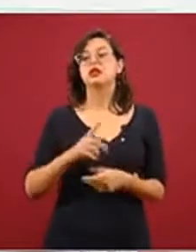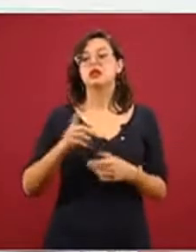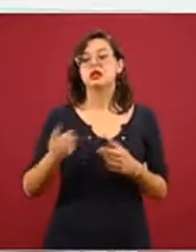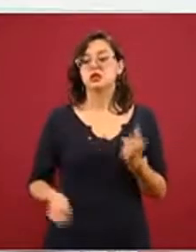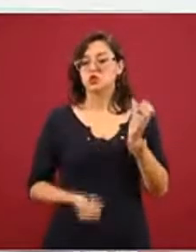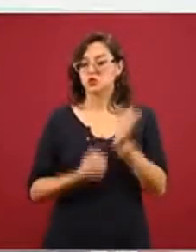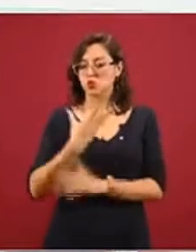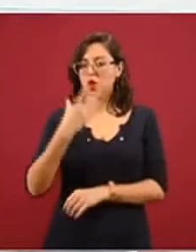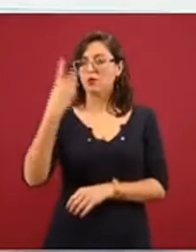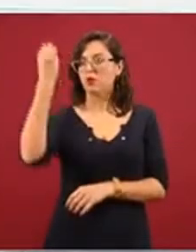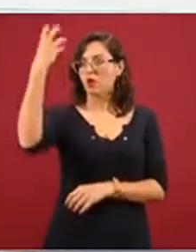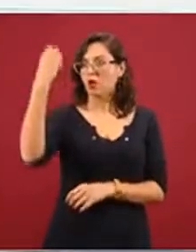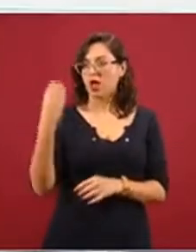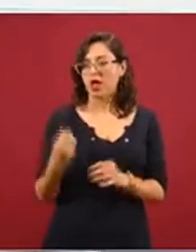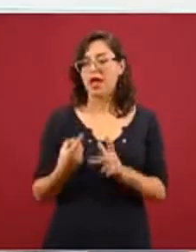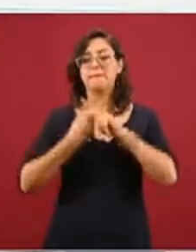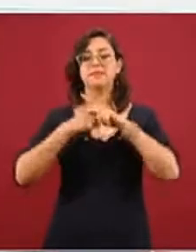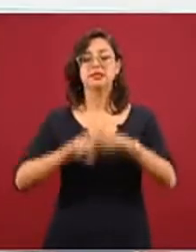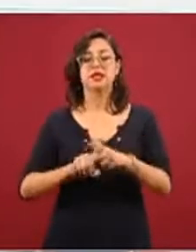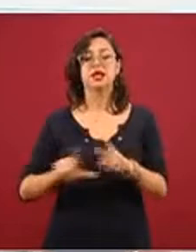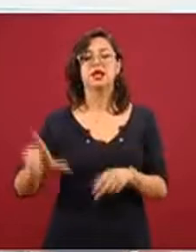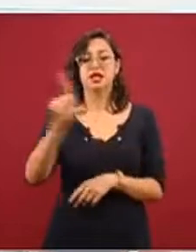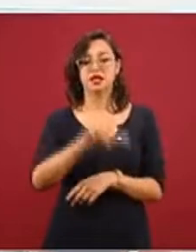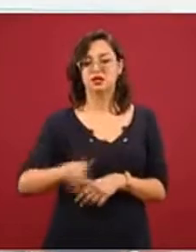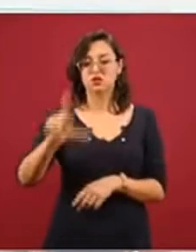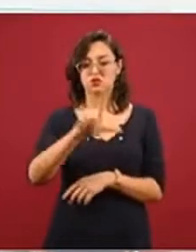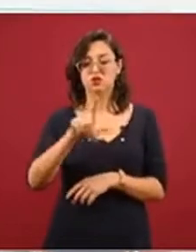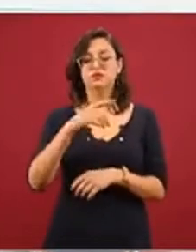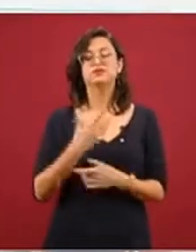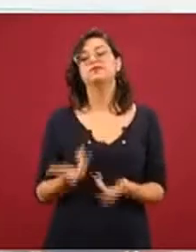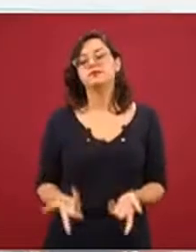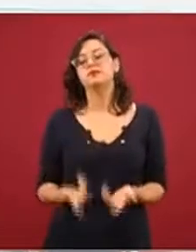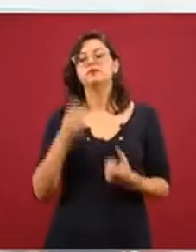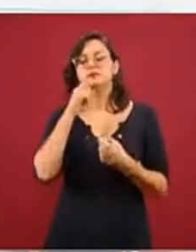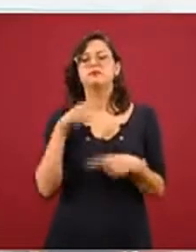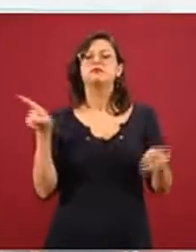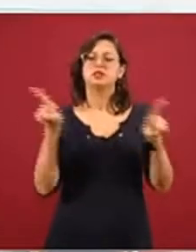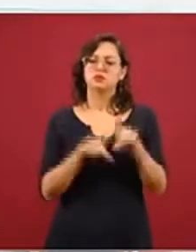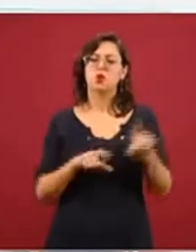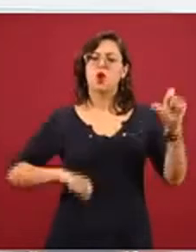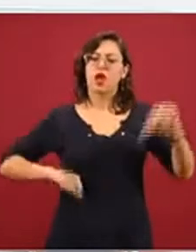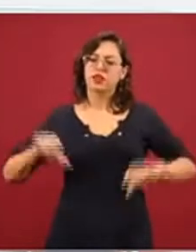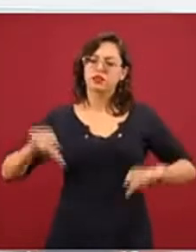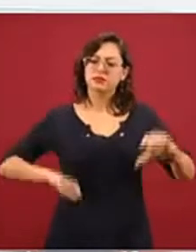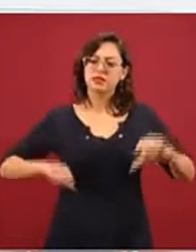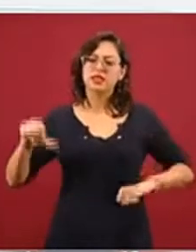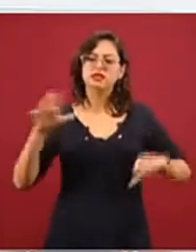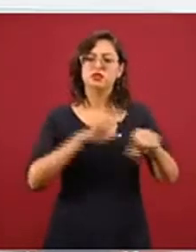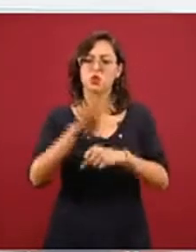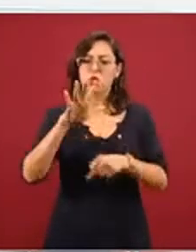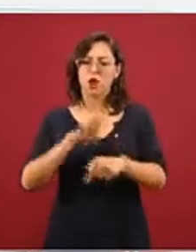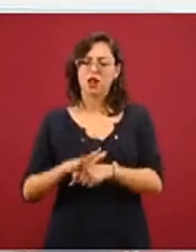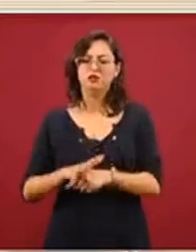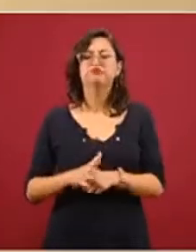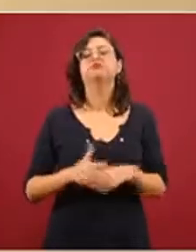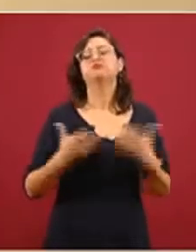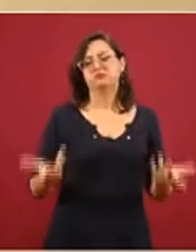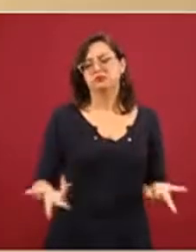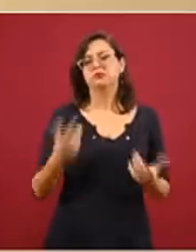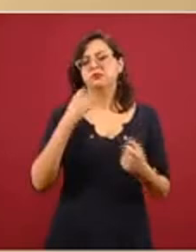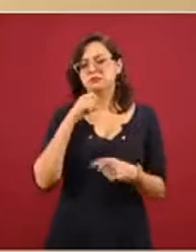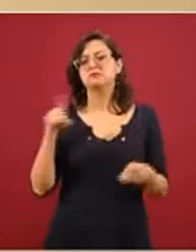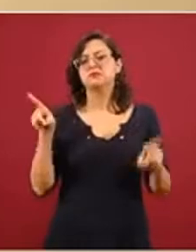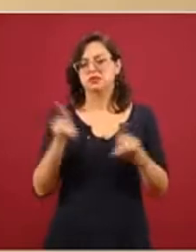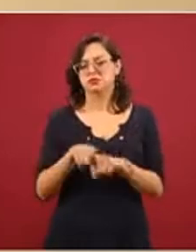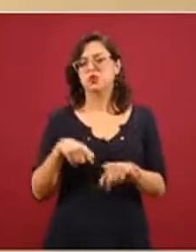el día lunes. Por lo tanto, también las actividades relacionadas a cada uno de los niveles de riesgo se van a presentar hasta el final